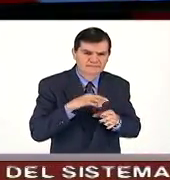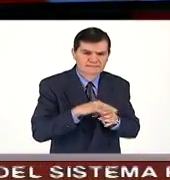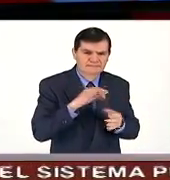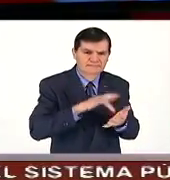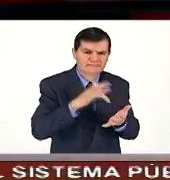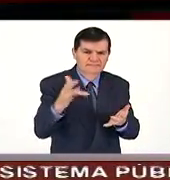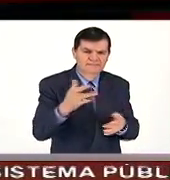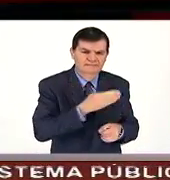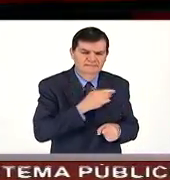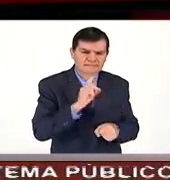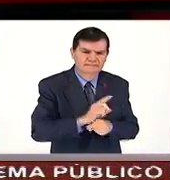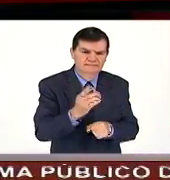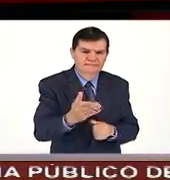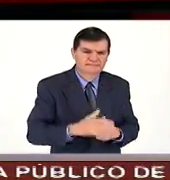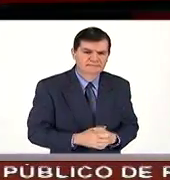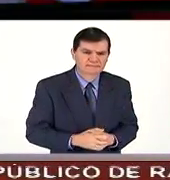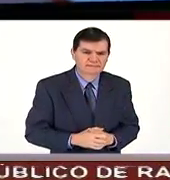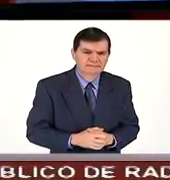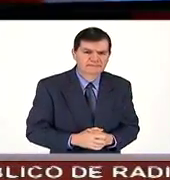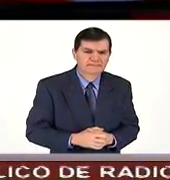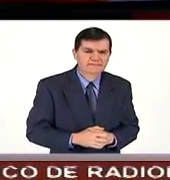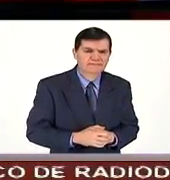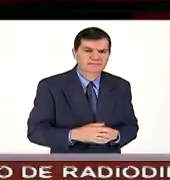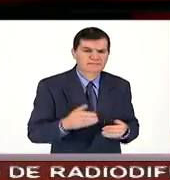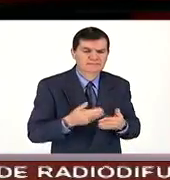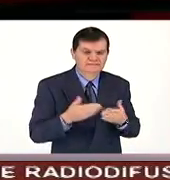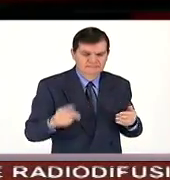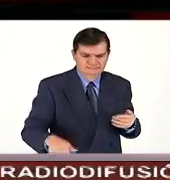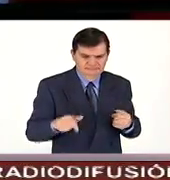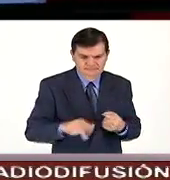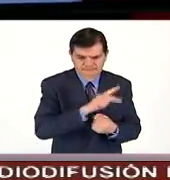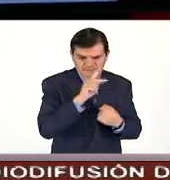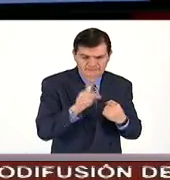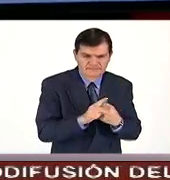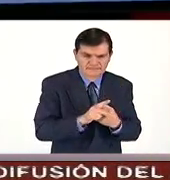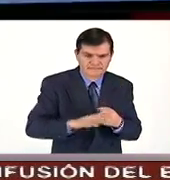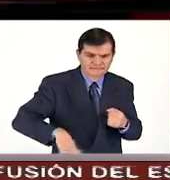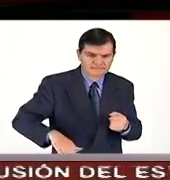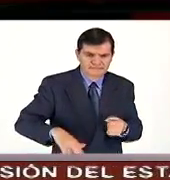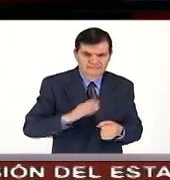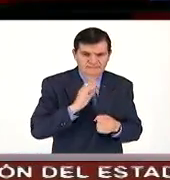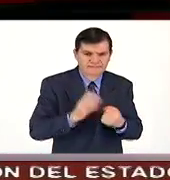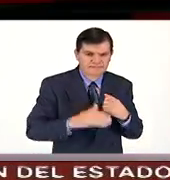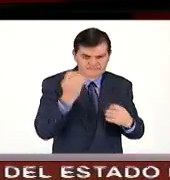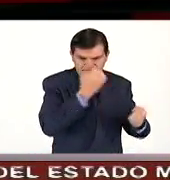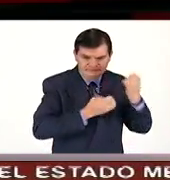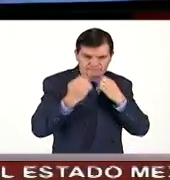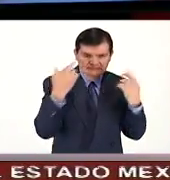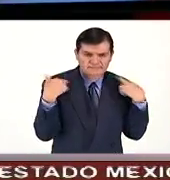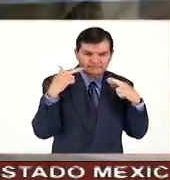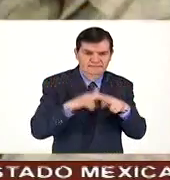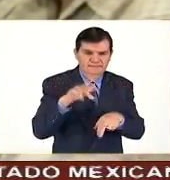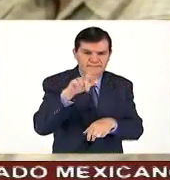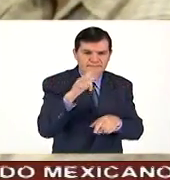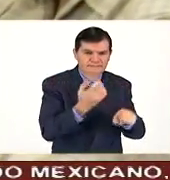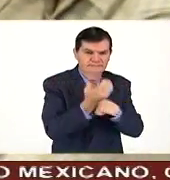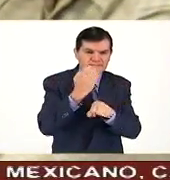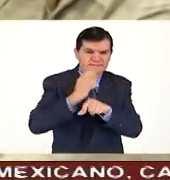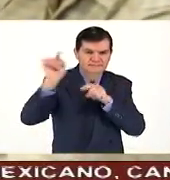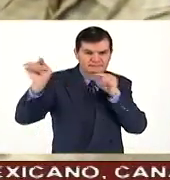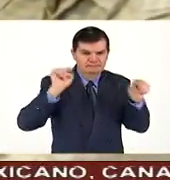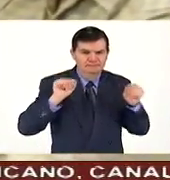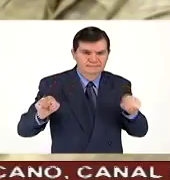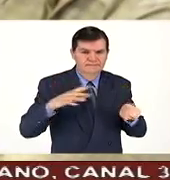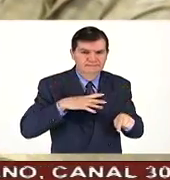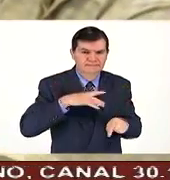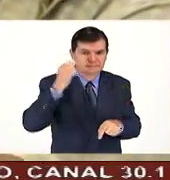gracias y muy buenos días. Bueno, y aquí en nuestro país este fin de semana continuó la evaluación de los maestros en 17 estados,